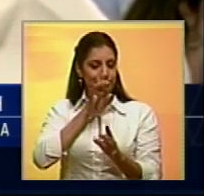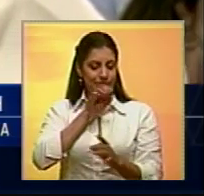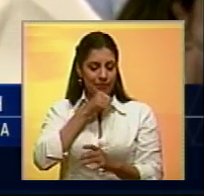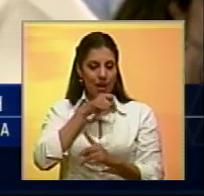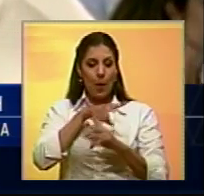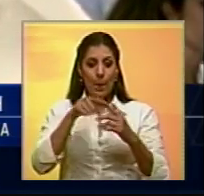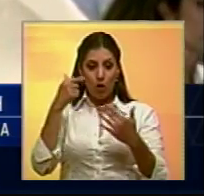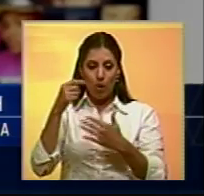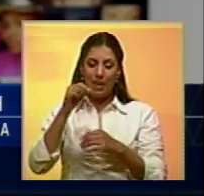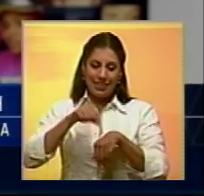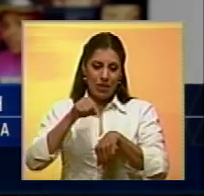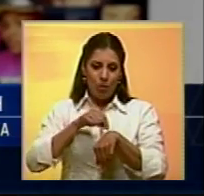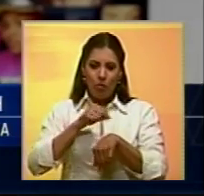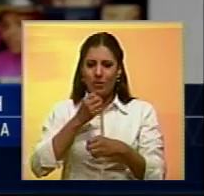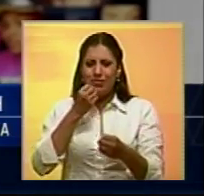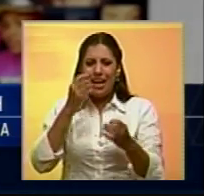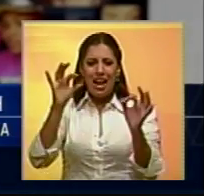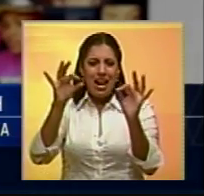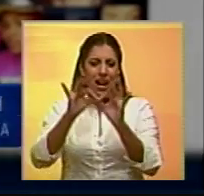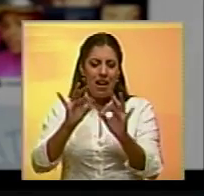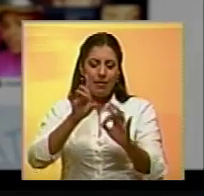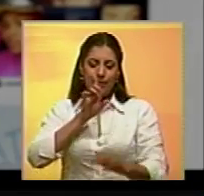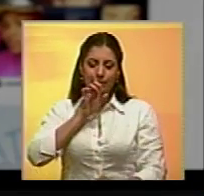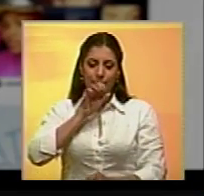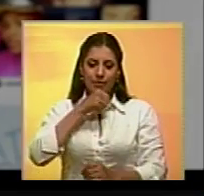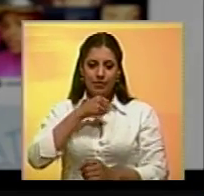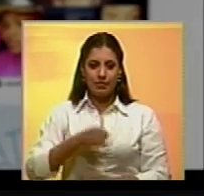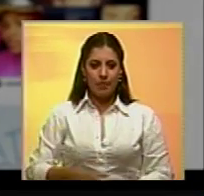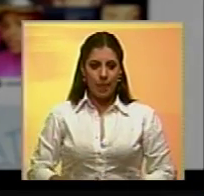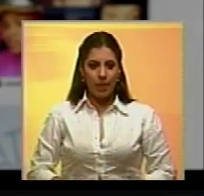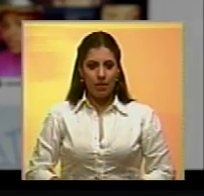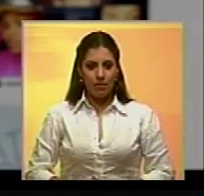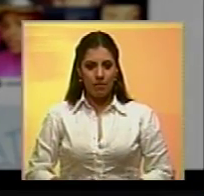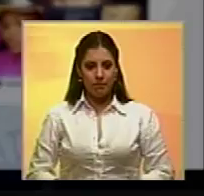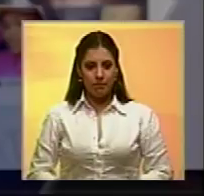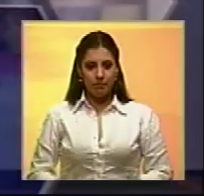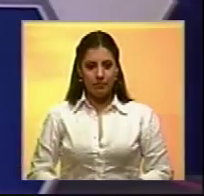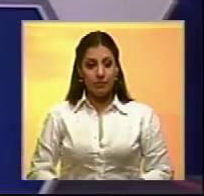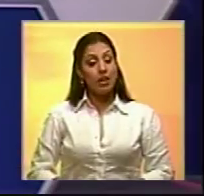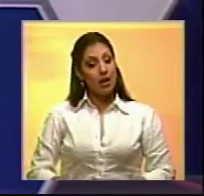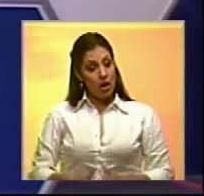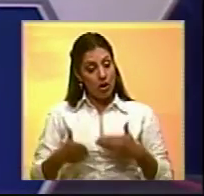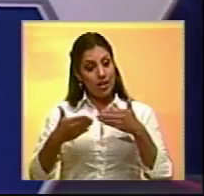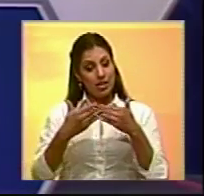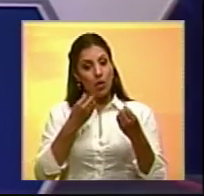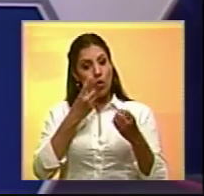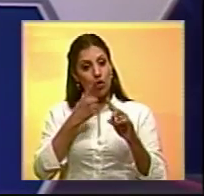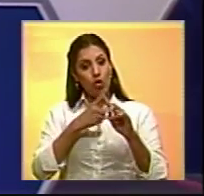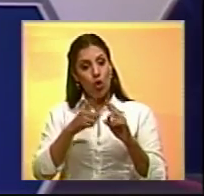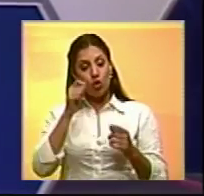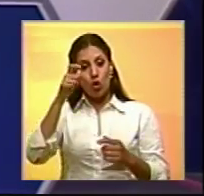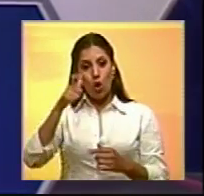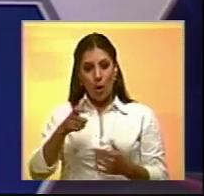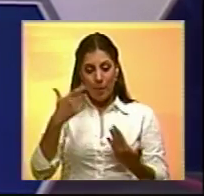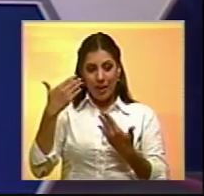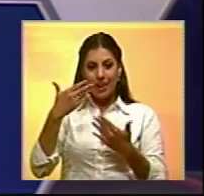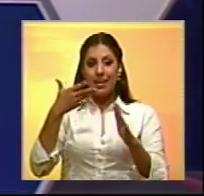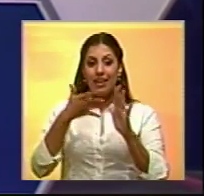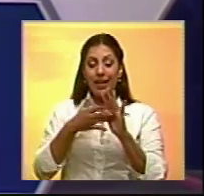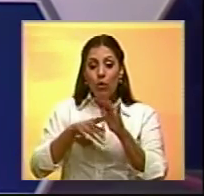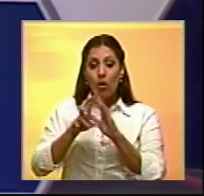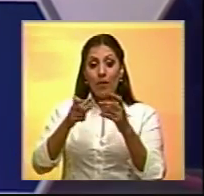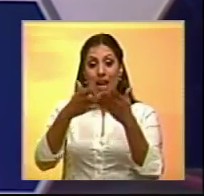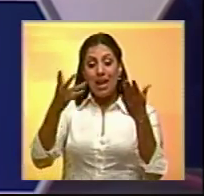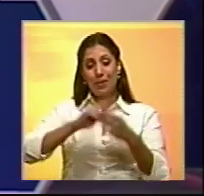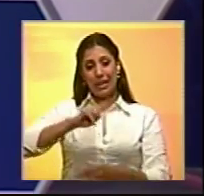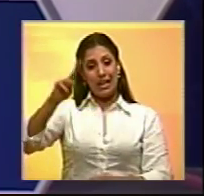y Smith, por los momentos, no ha hecho declaraciones al respecto. Para cerrar, los voy a dejar con Gilberto Santa Rosa, quien entró al libro